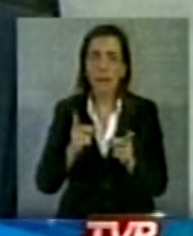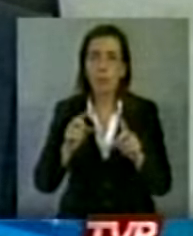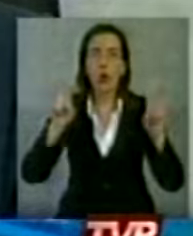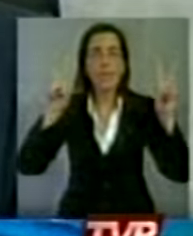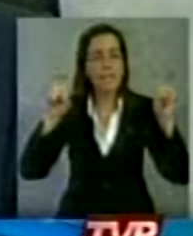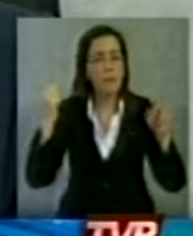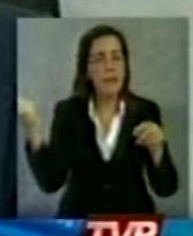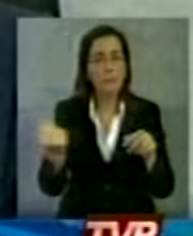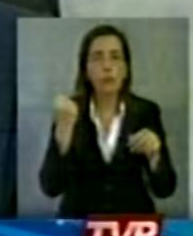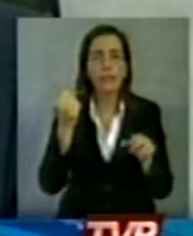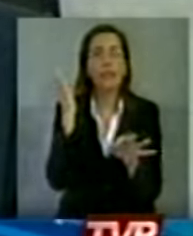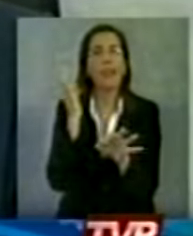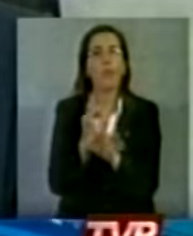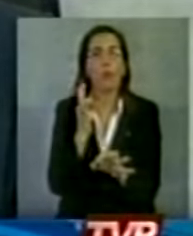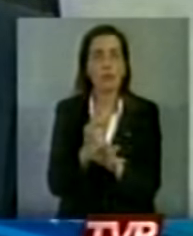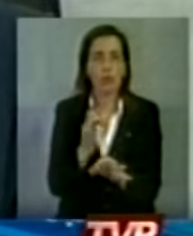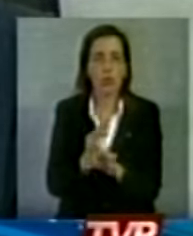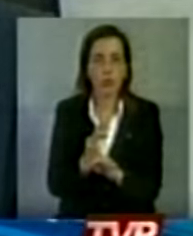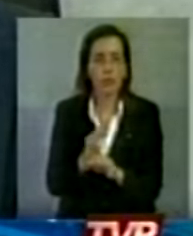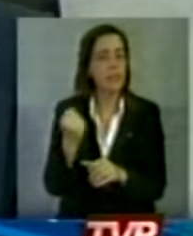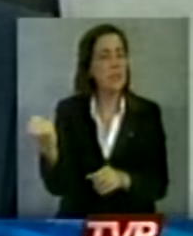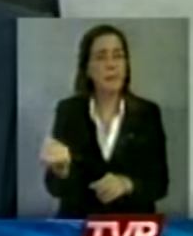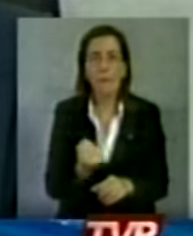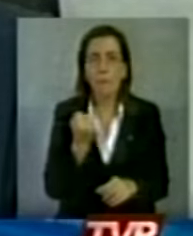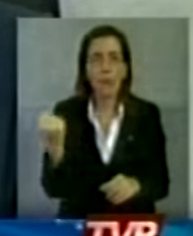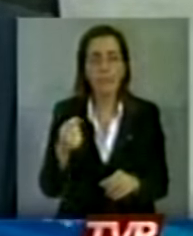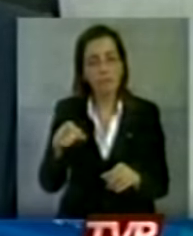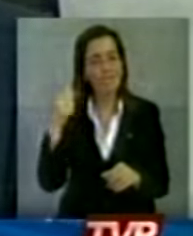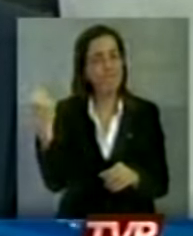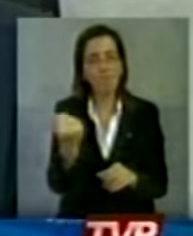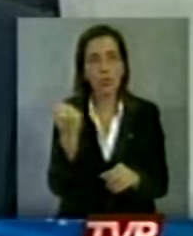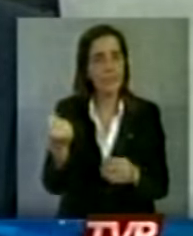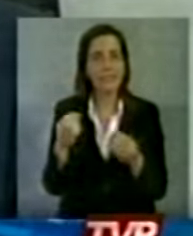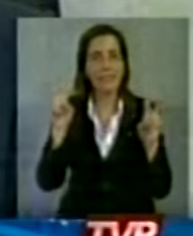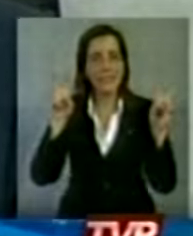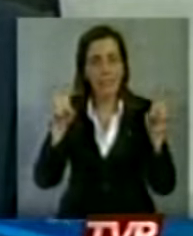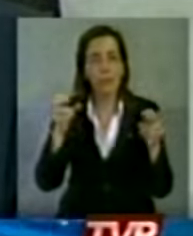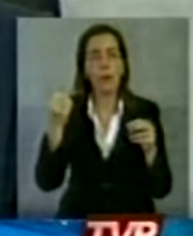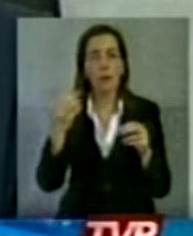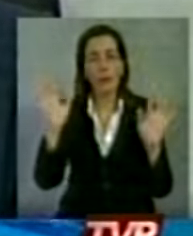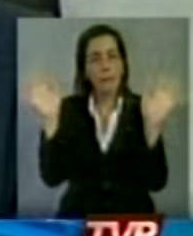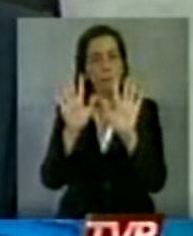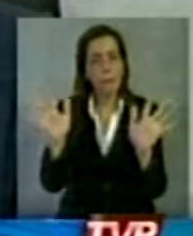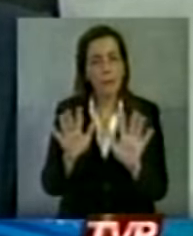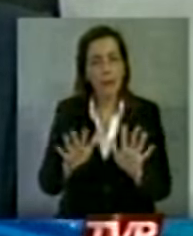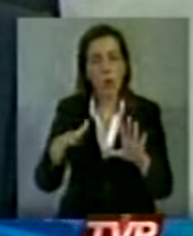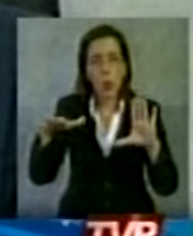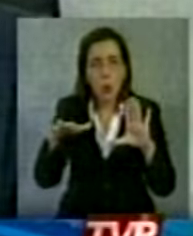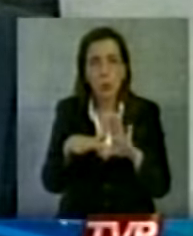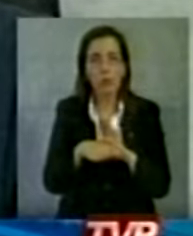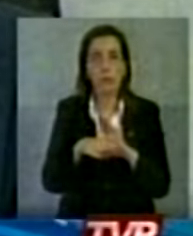en la tarea educativa como acción estratégica de nuestro gobierno, como acciones planificadas y